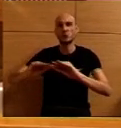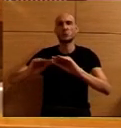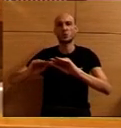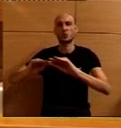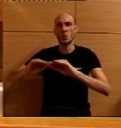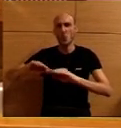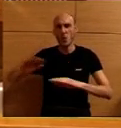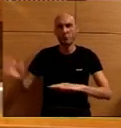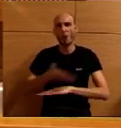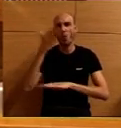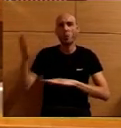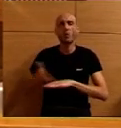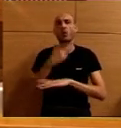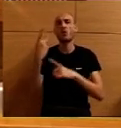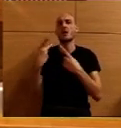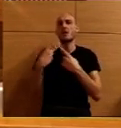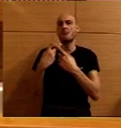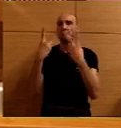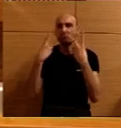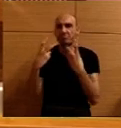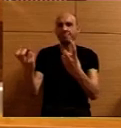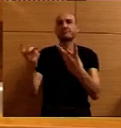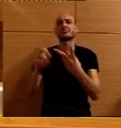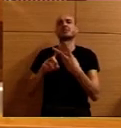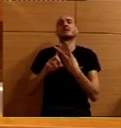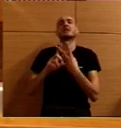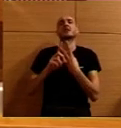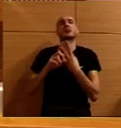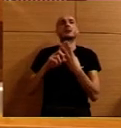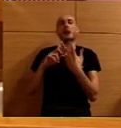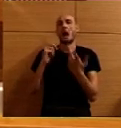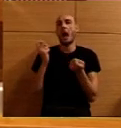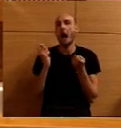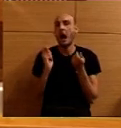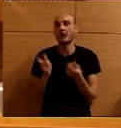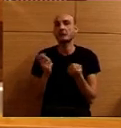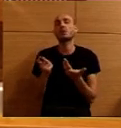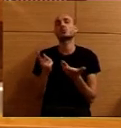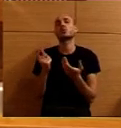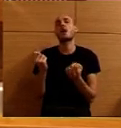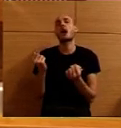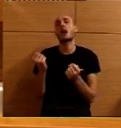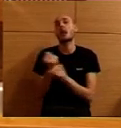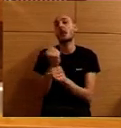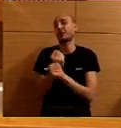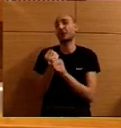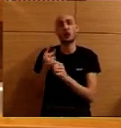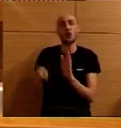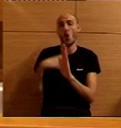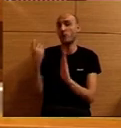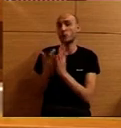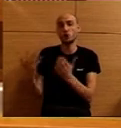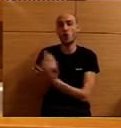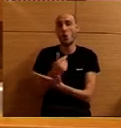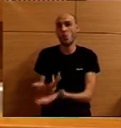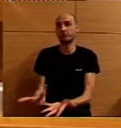seguir teniendo que pagar los impuestos, seguir teniendo que asumir los costes laborales de todas las empresas. Pues